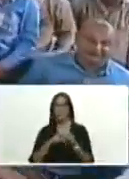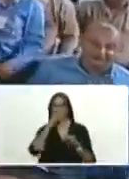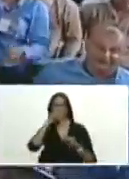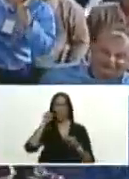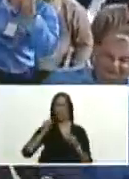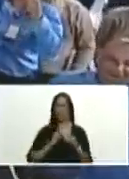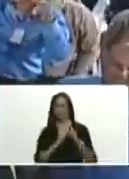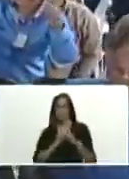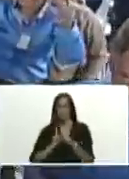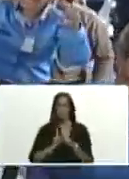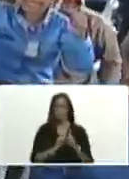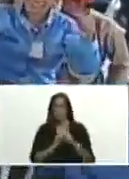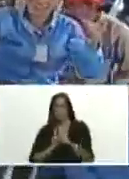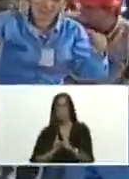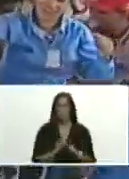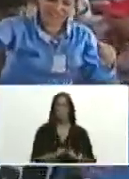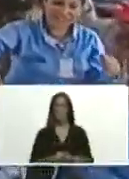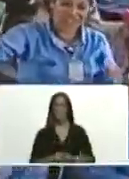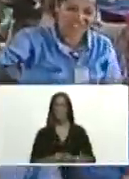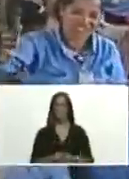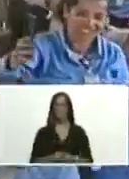con ciclista